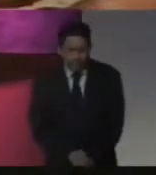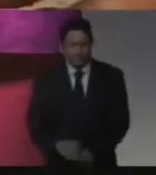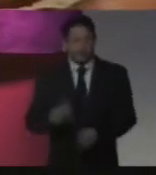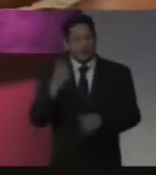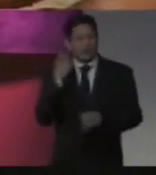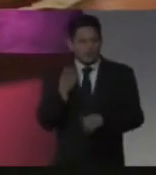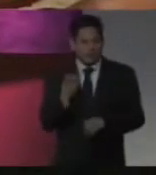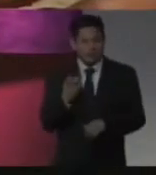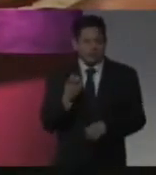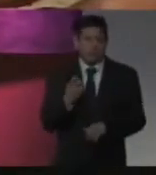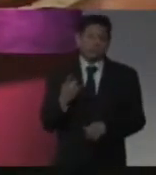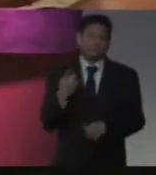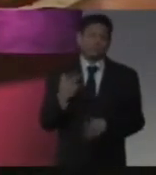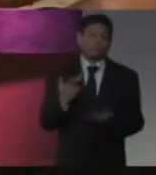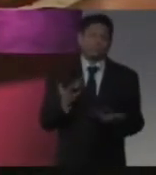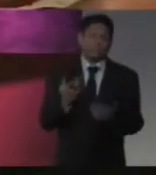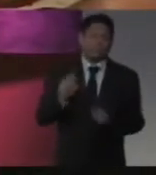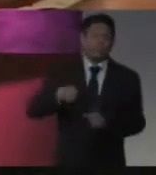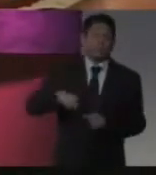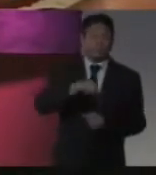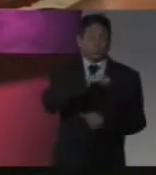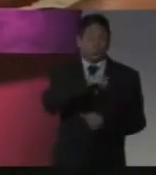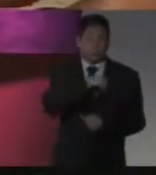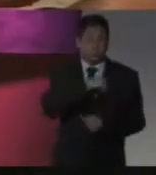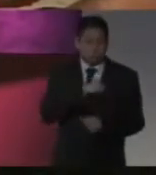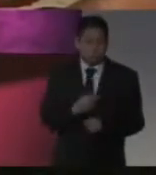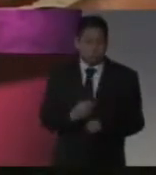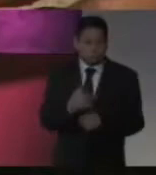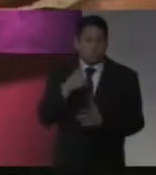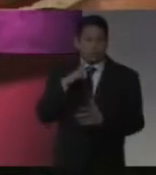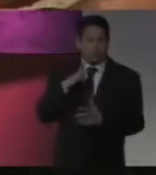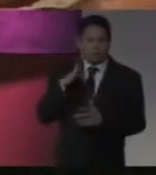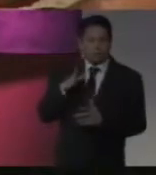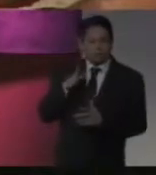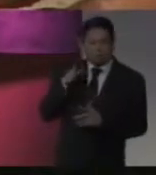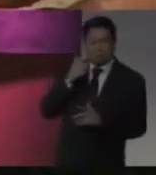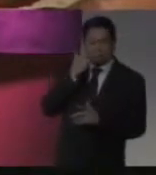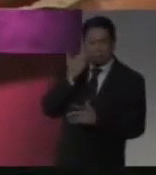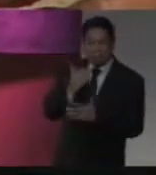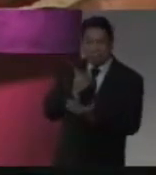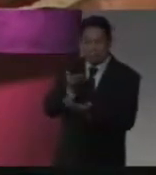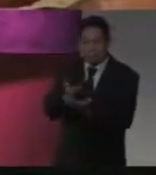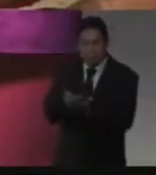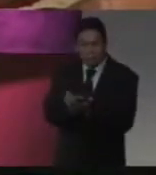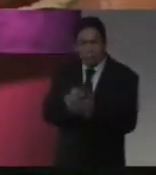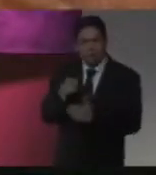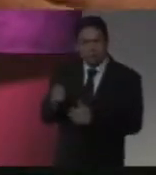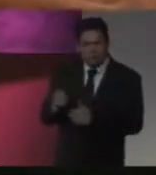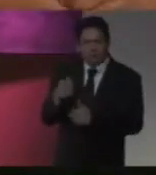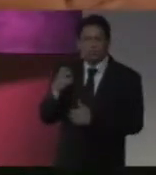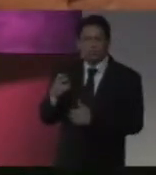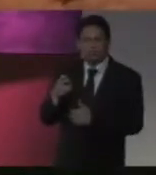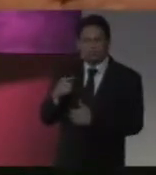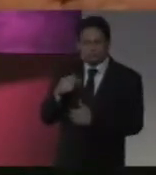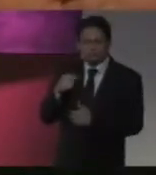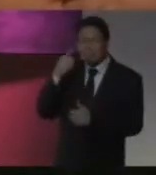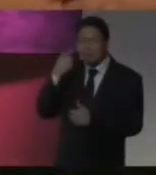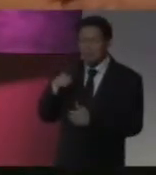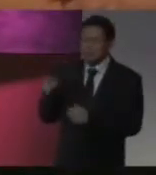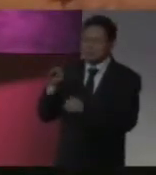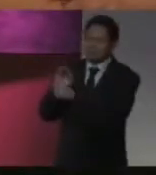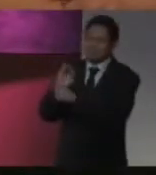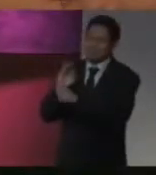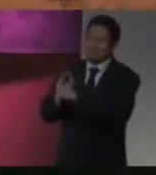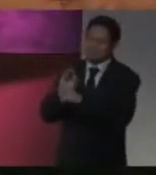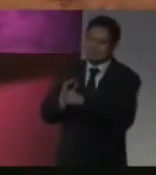ha dado el eje de la lucha del movimiento de las mujeres por la tierra, el